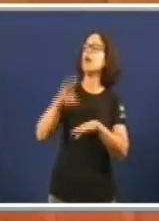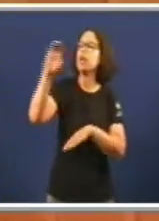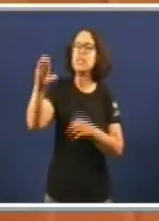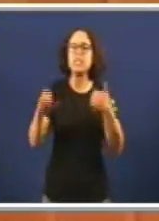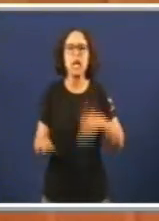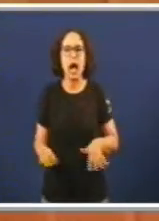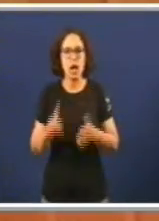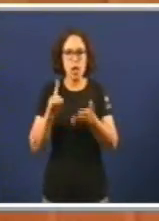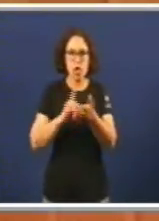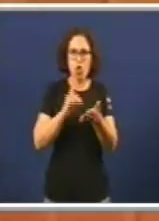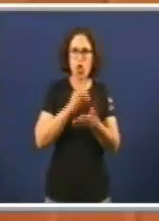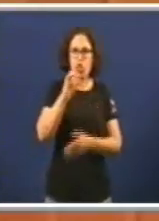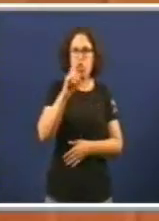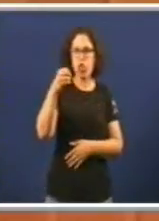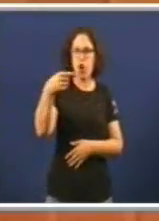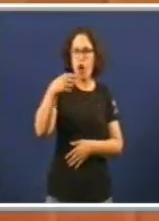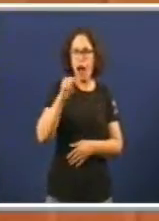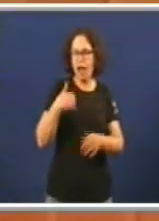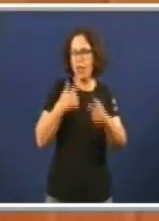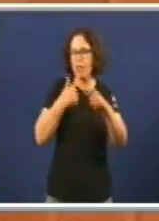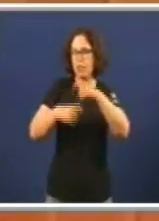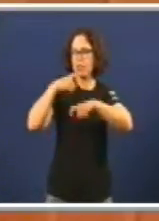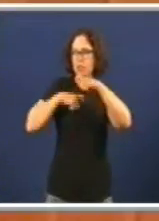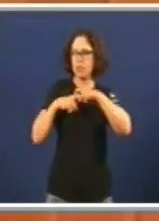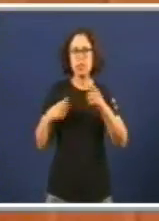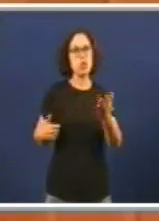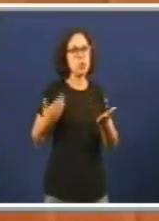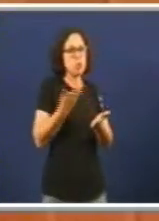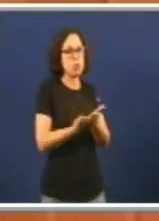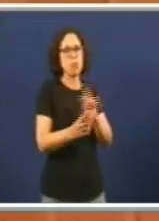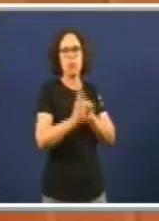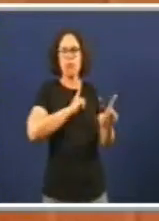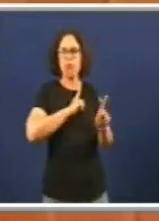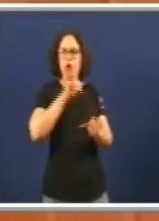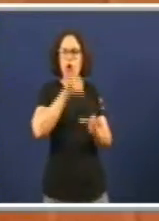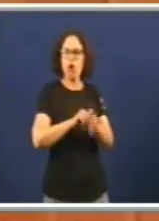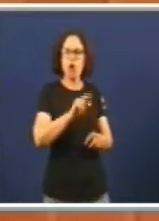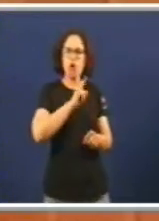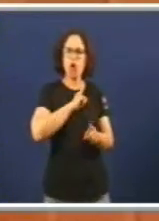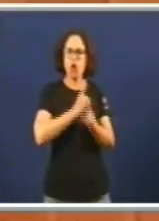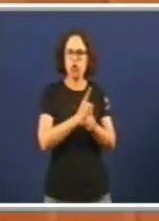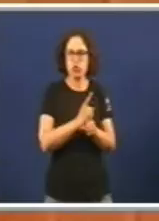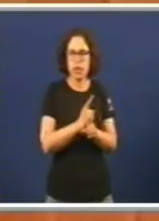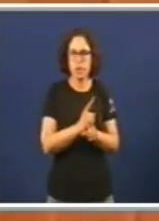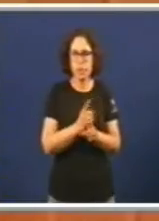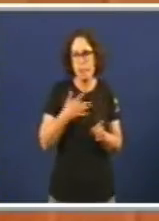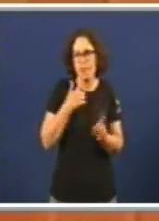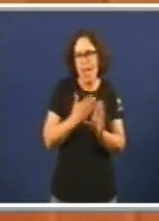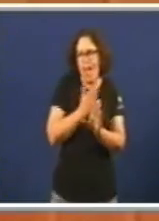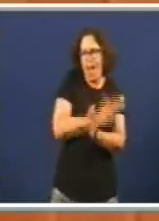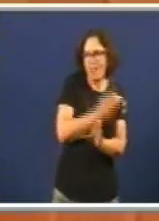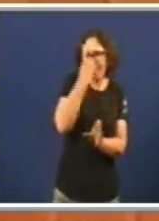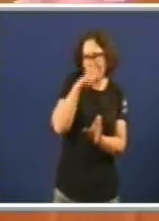no DOGA e parece que non hai marcha atrás. Propuxémolo e votaron en contra. Actuaron con premeditación, con alevosía e de maneira